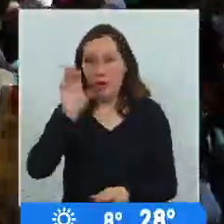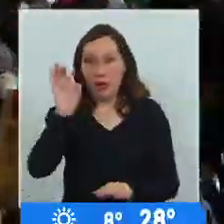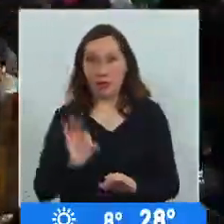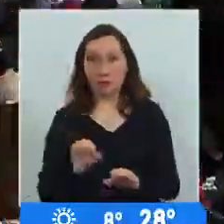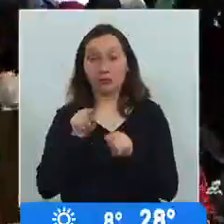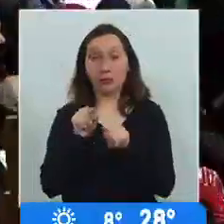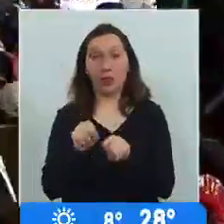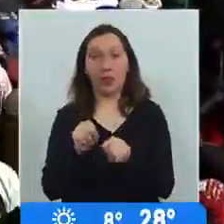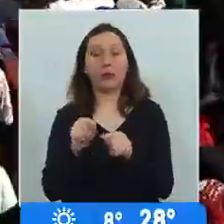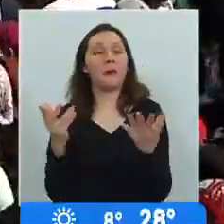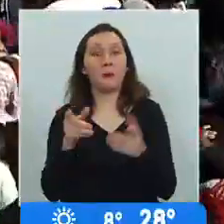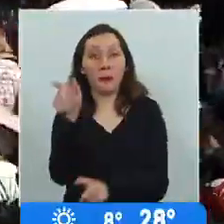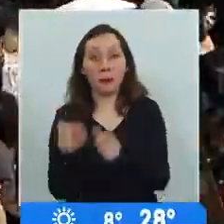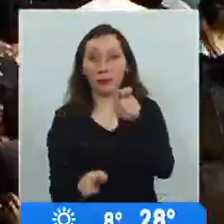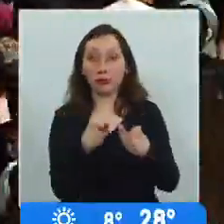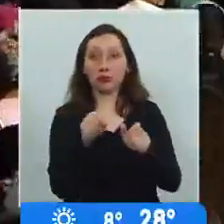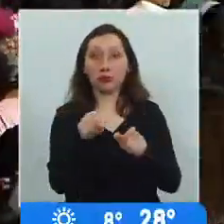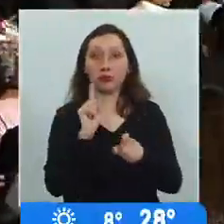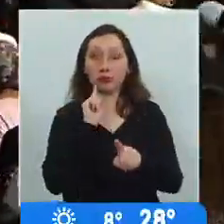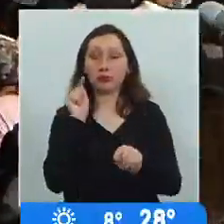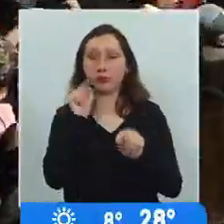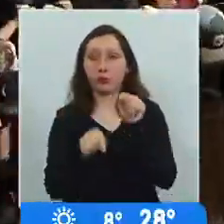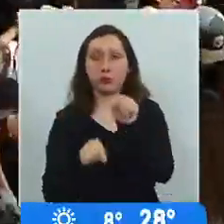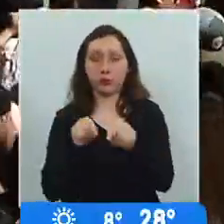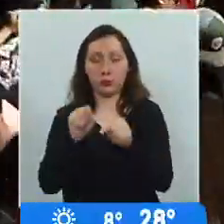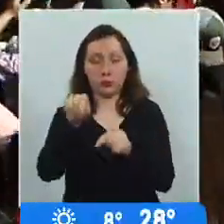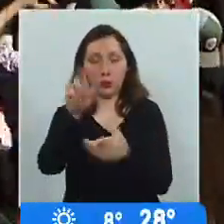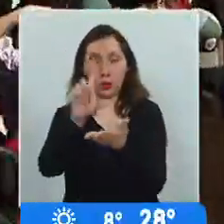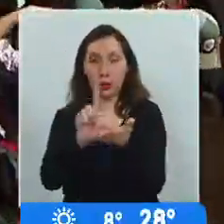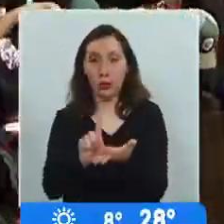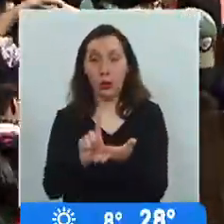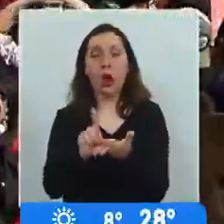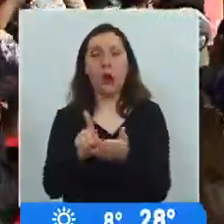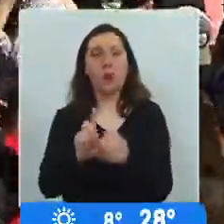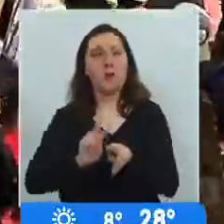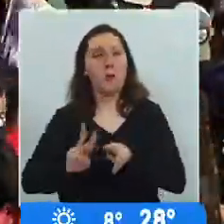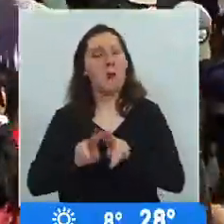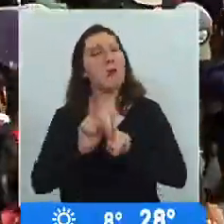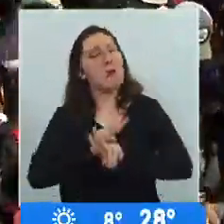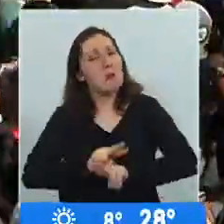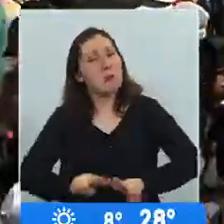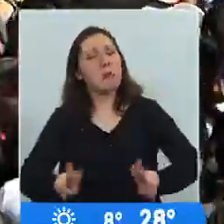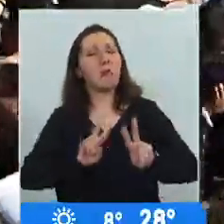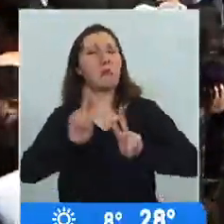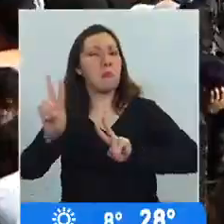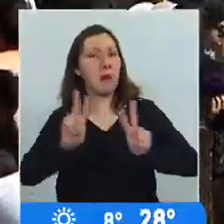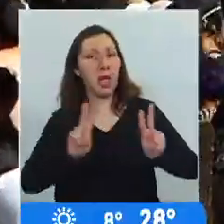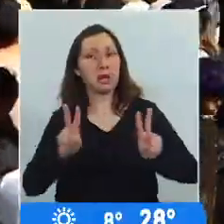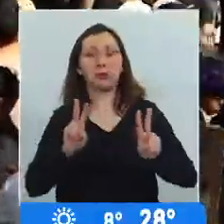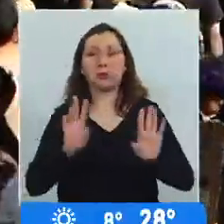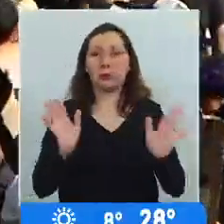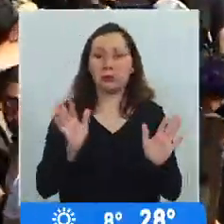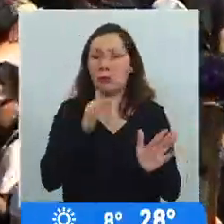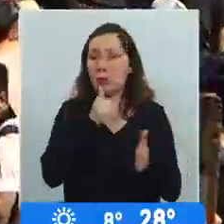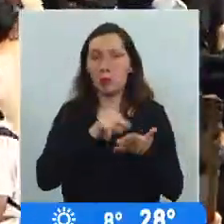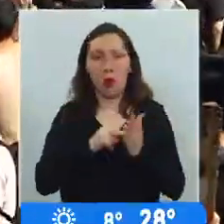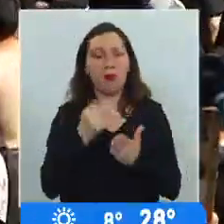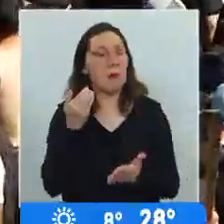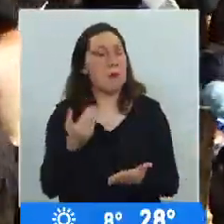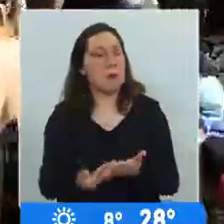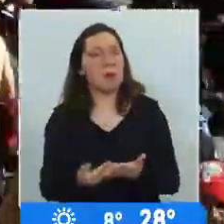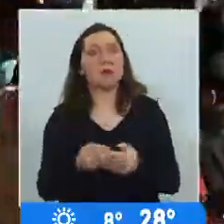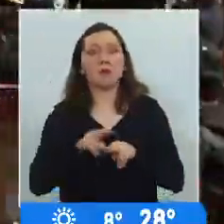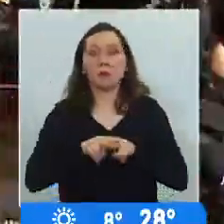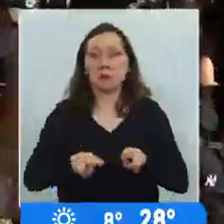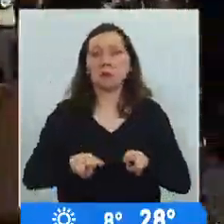90% de las personas que se encuentran acá en este lugar lo están haciendo de manera pacífica, lo están haciendo